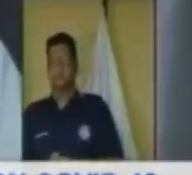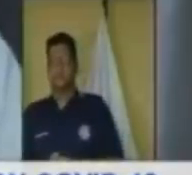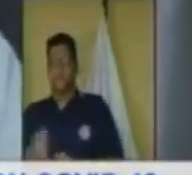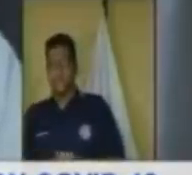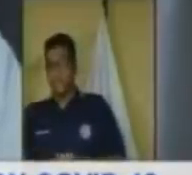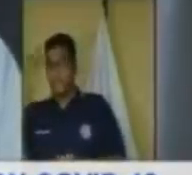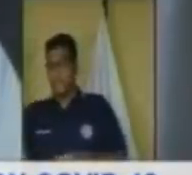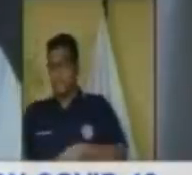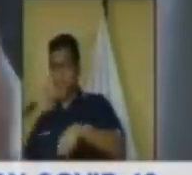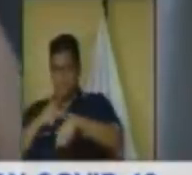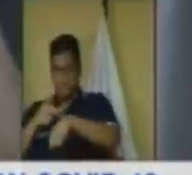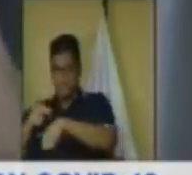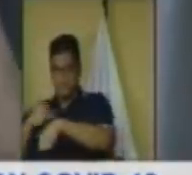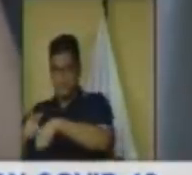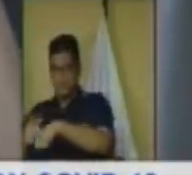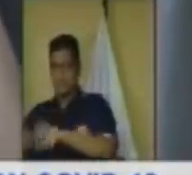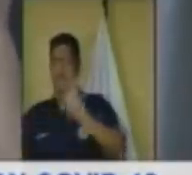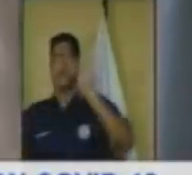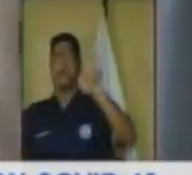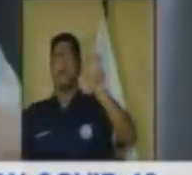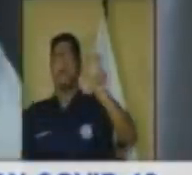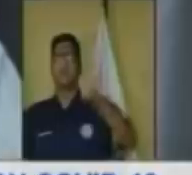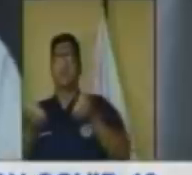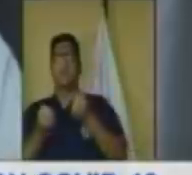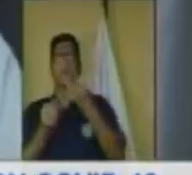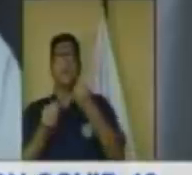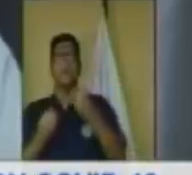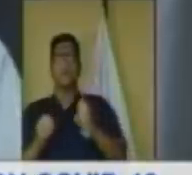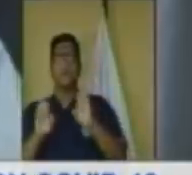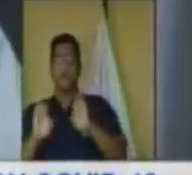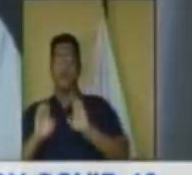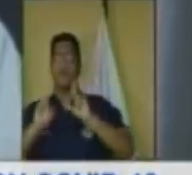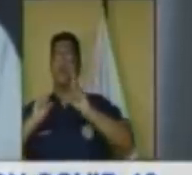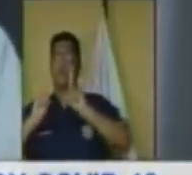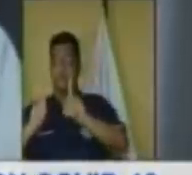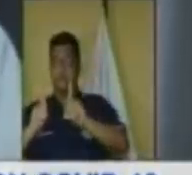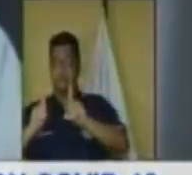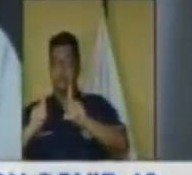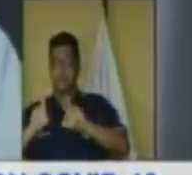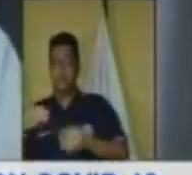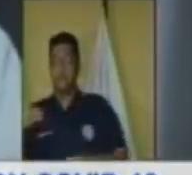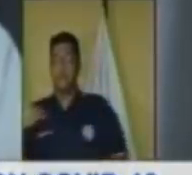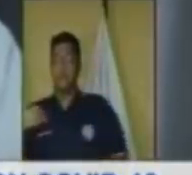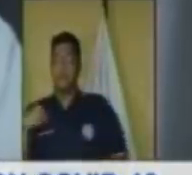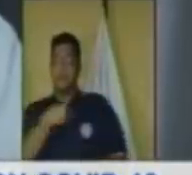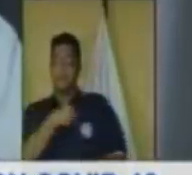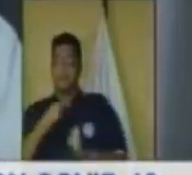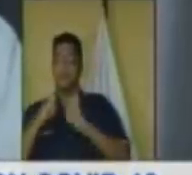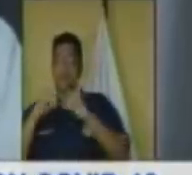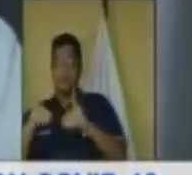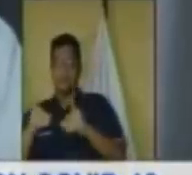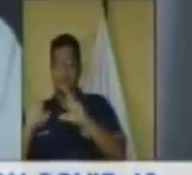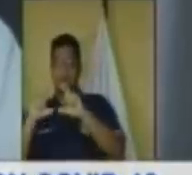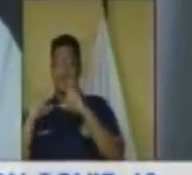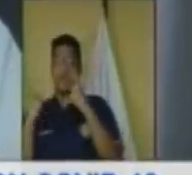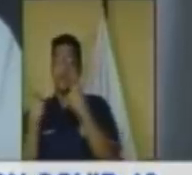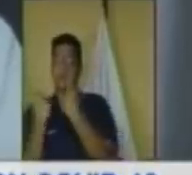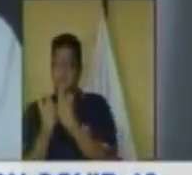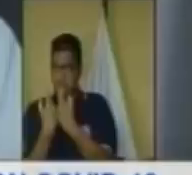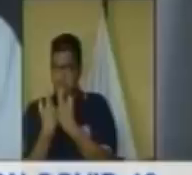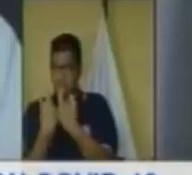Buenas tardes. Con relación al Ministerio de Educación, justamente las clases, como ya se